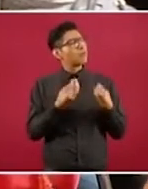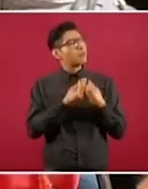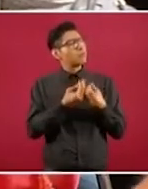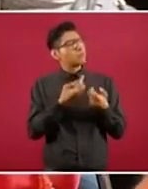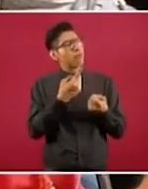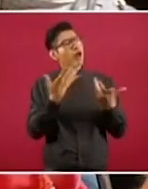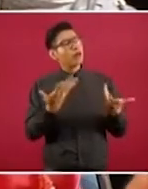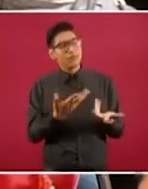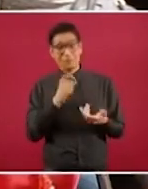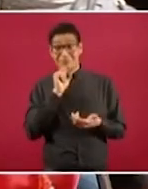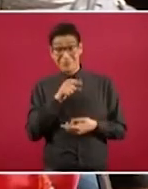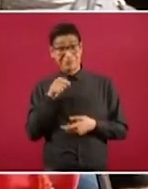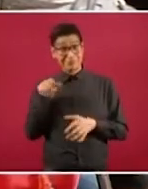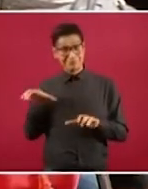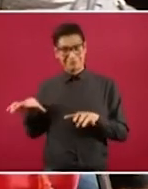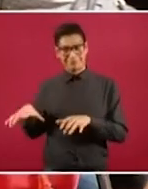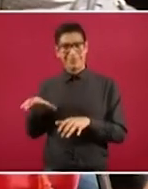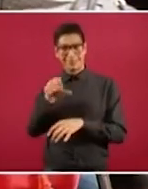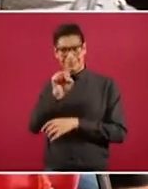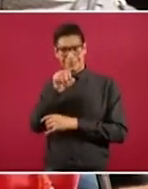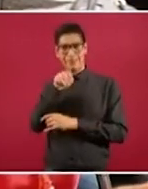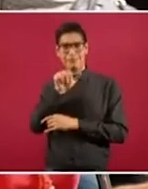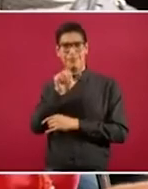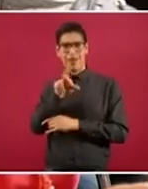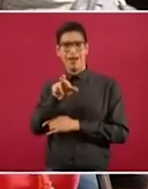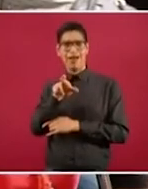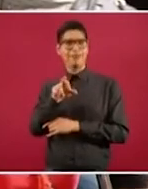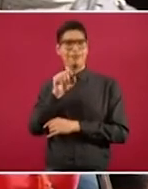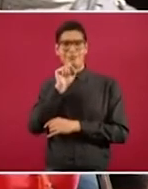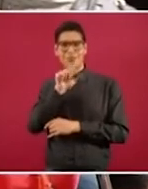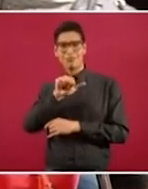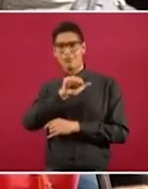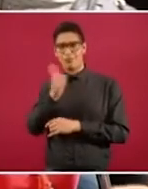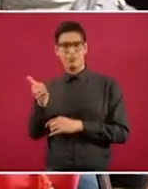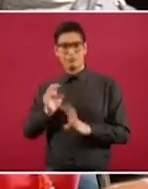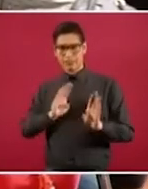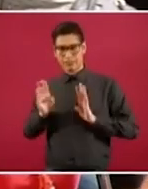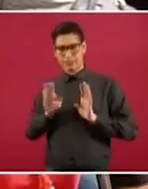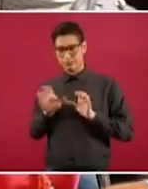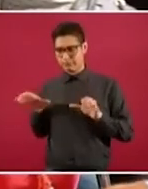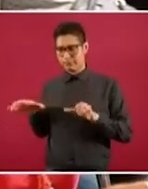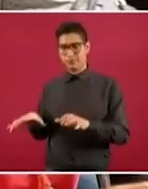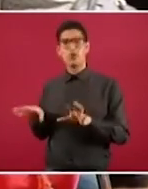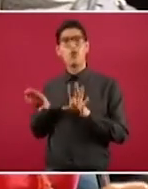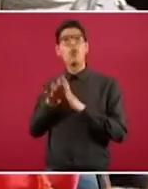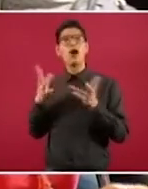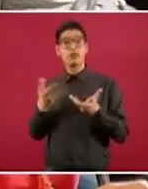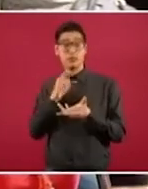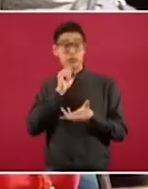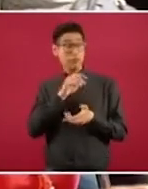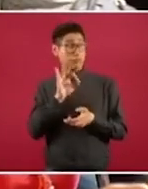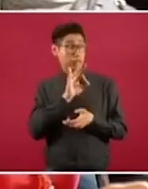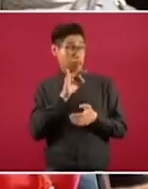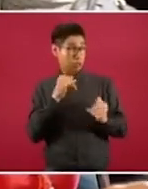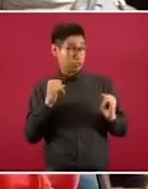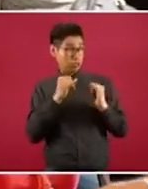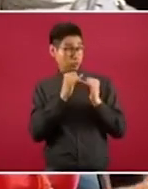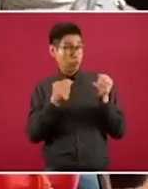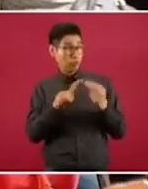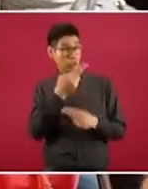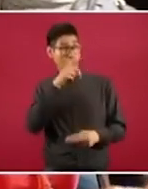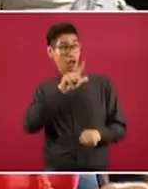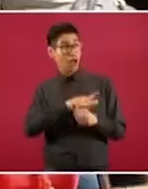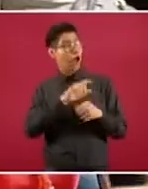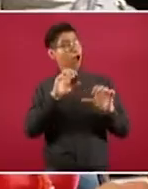ofrecer. Y bueno, saber si va a ser de manera conjunta con ustedes, con los institutos nacionales, o será una vez que,